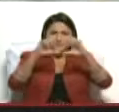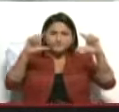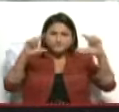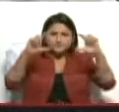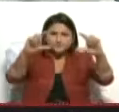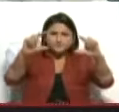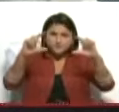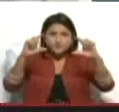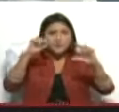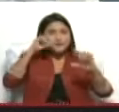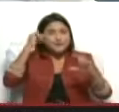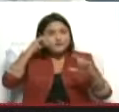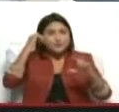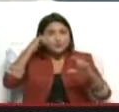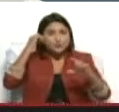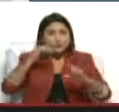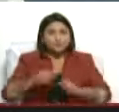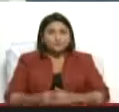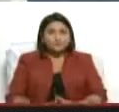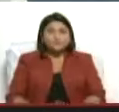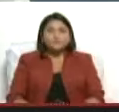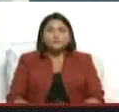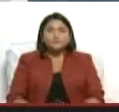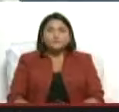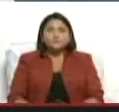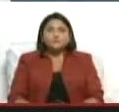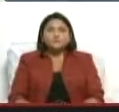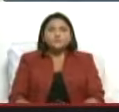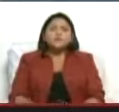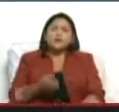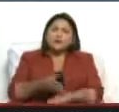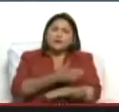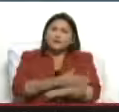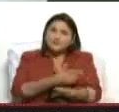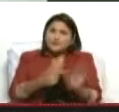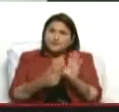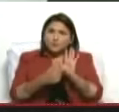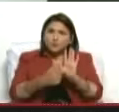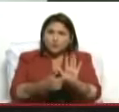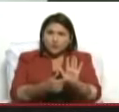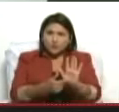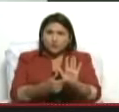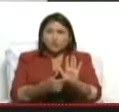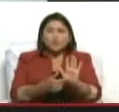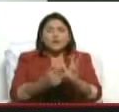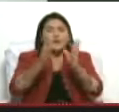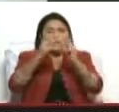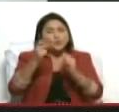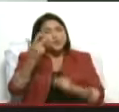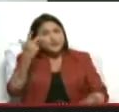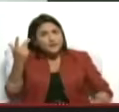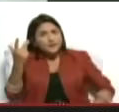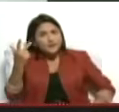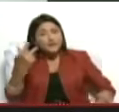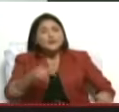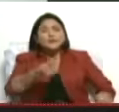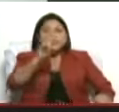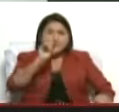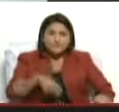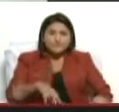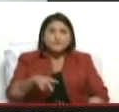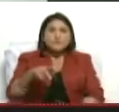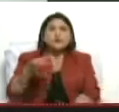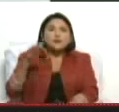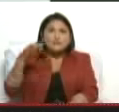evidencias que ya la la las habíamos mostrado tanto en la página 3 como en la página 5